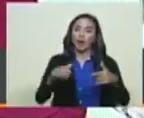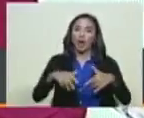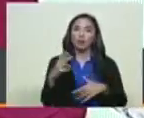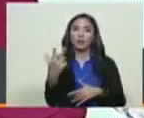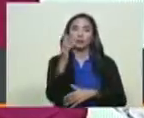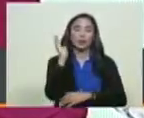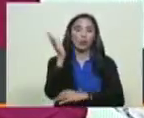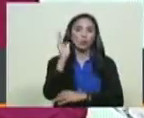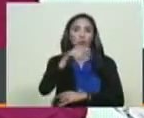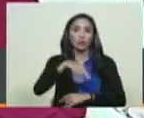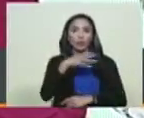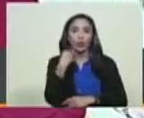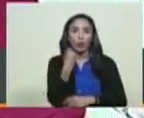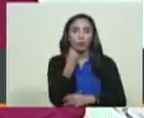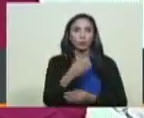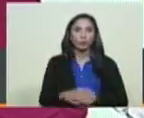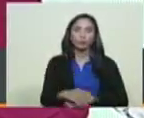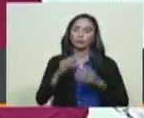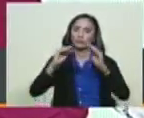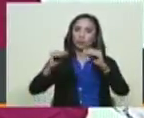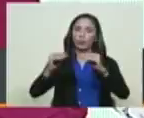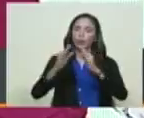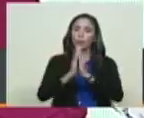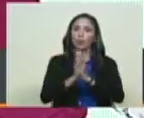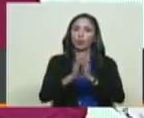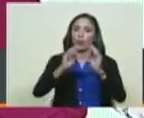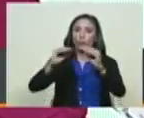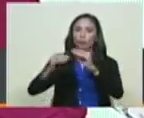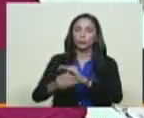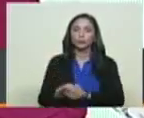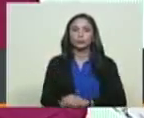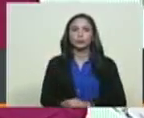de la juventud pedirles muchachos